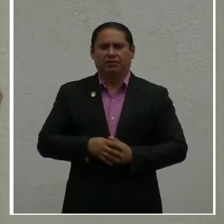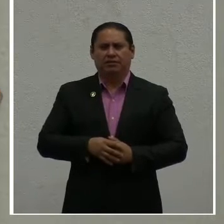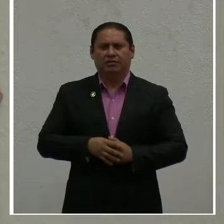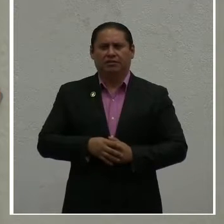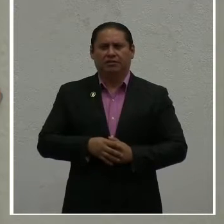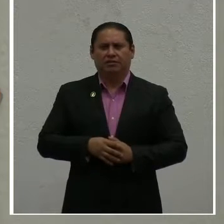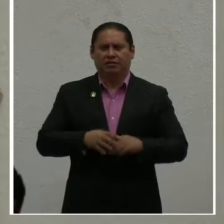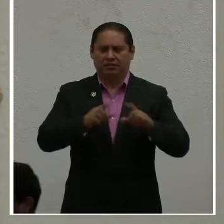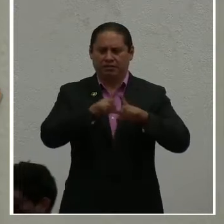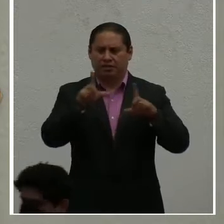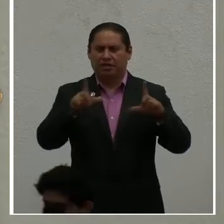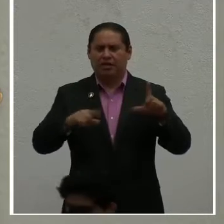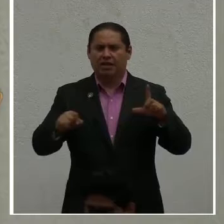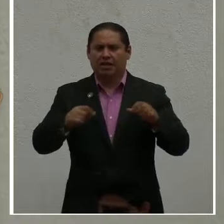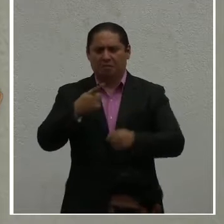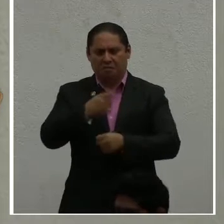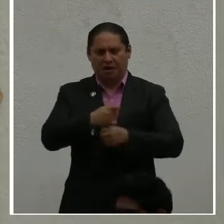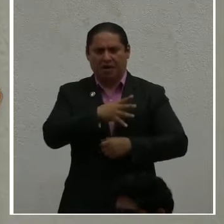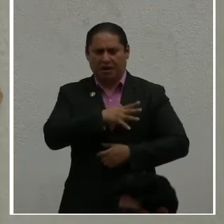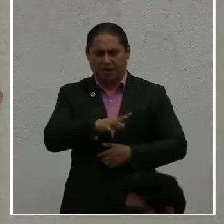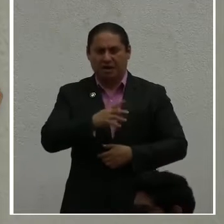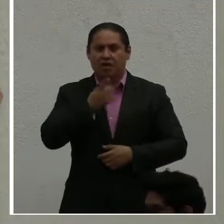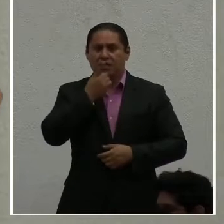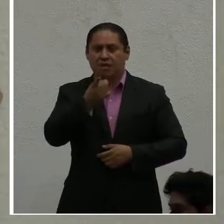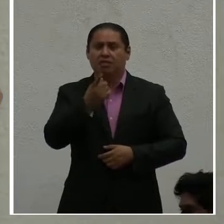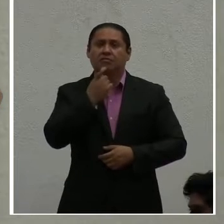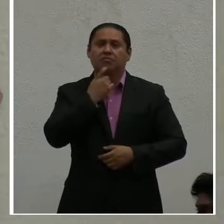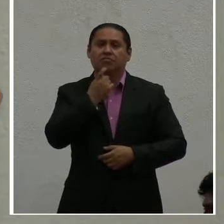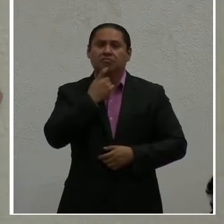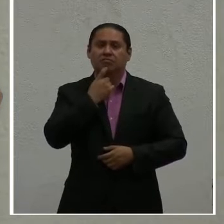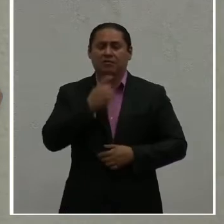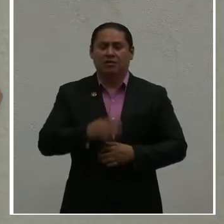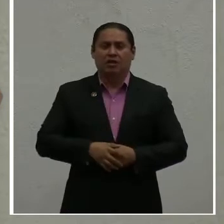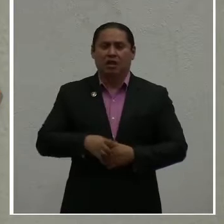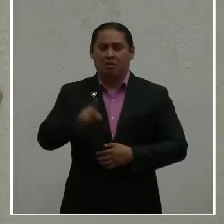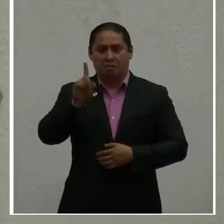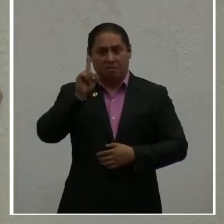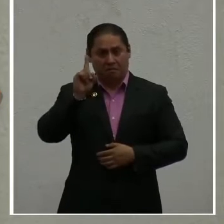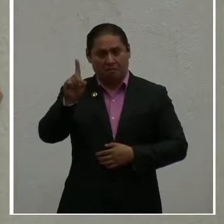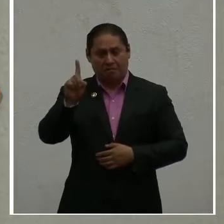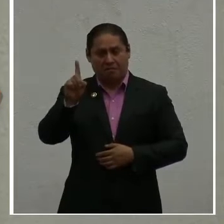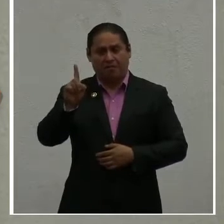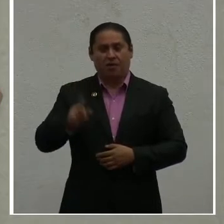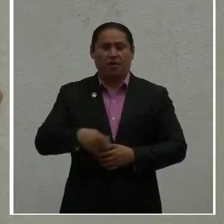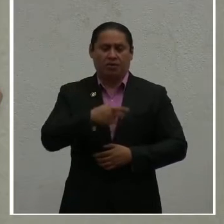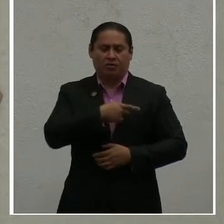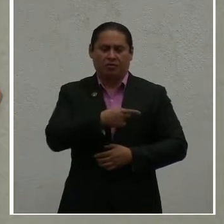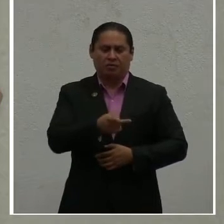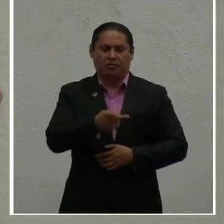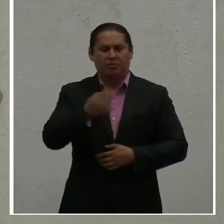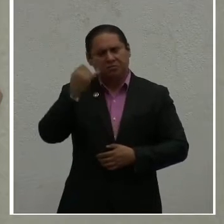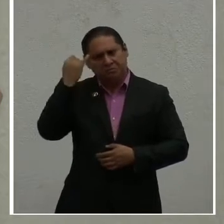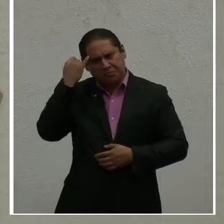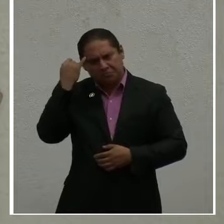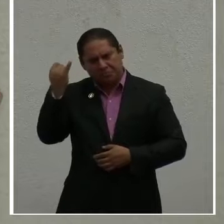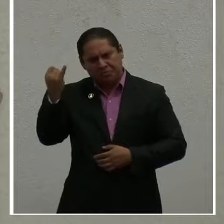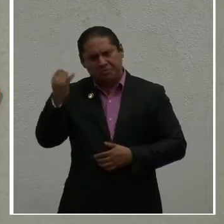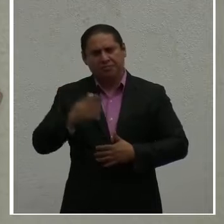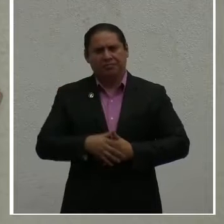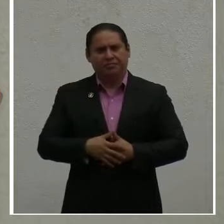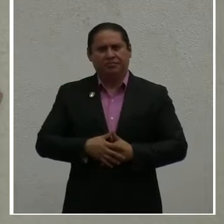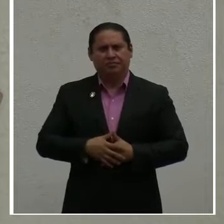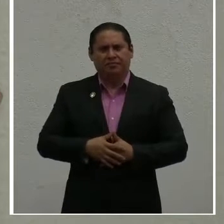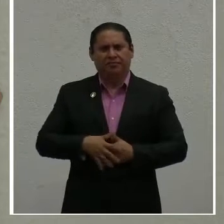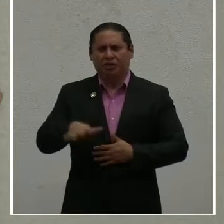nación. El presidente de la nación dice que primero los pobres. Imagínense. De todas